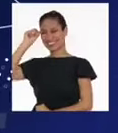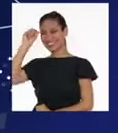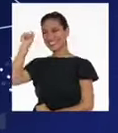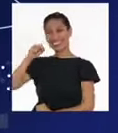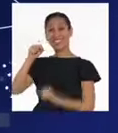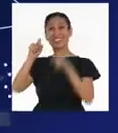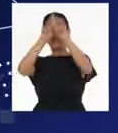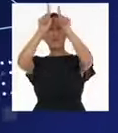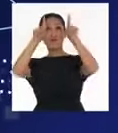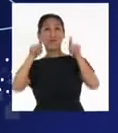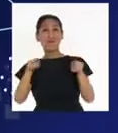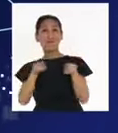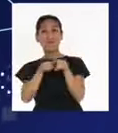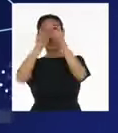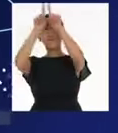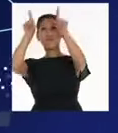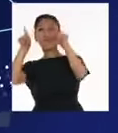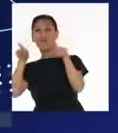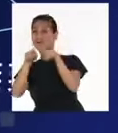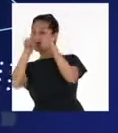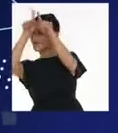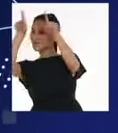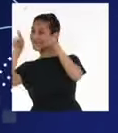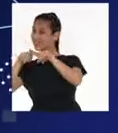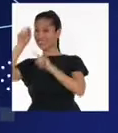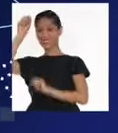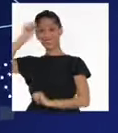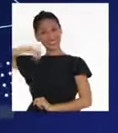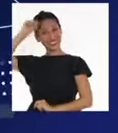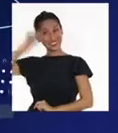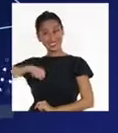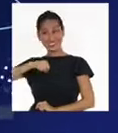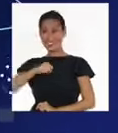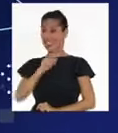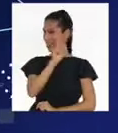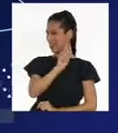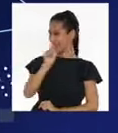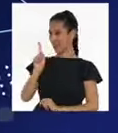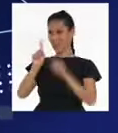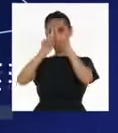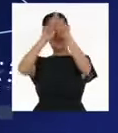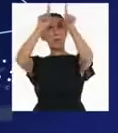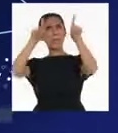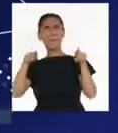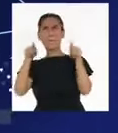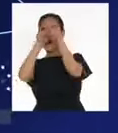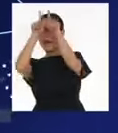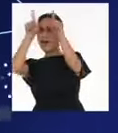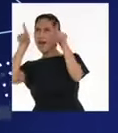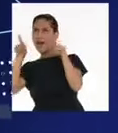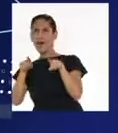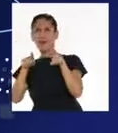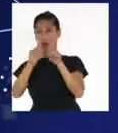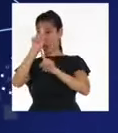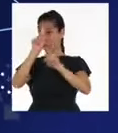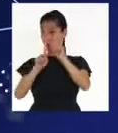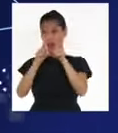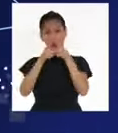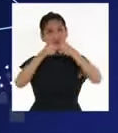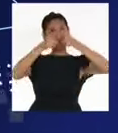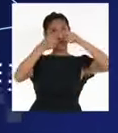gráfico de barras. Así es, mi estimado. Cada barra tiene distintos tamaños porque cada